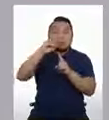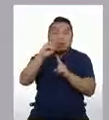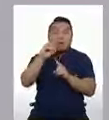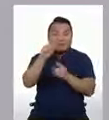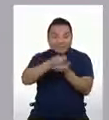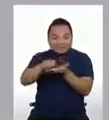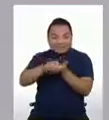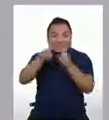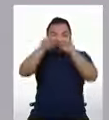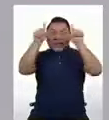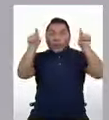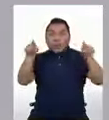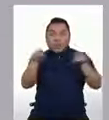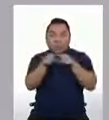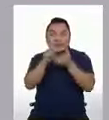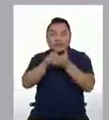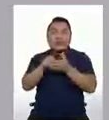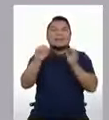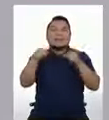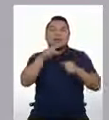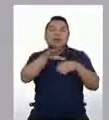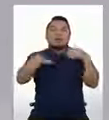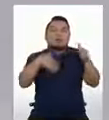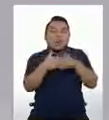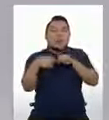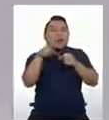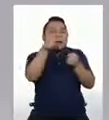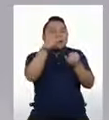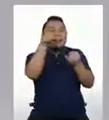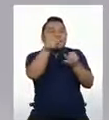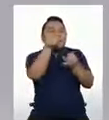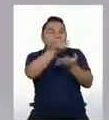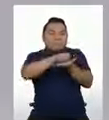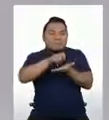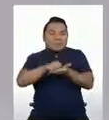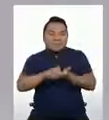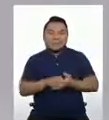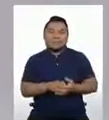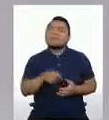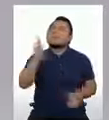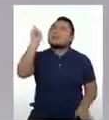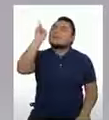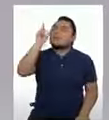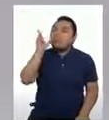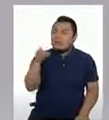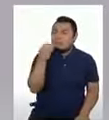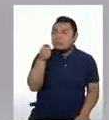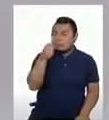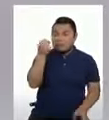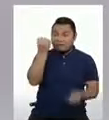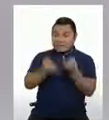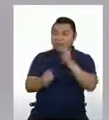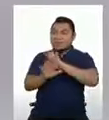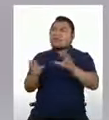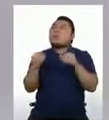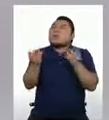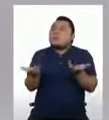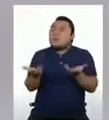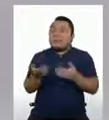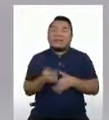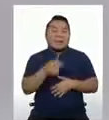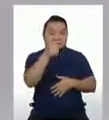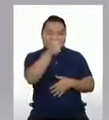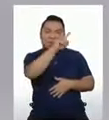vamos encontrando una secuencia de las acciones dentro de la historia. Profesora, ¿y cómo sabemos que estamos llegando al final? Muy